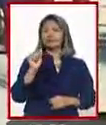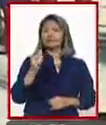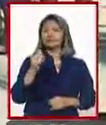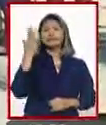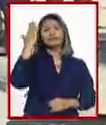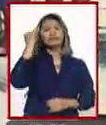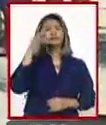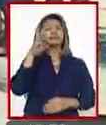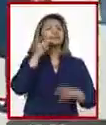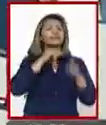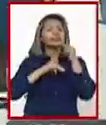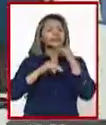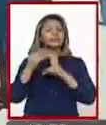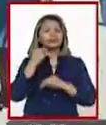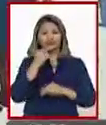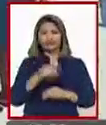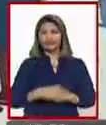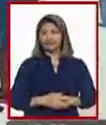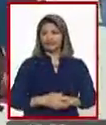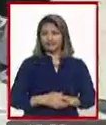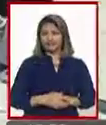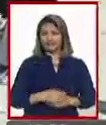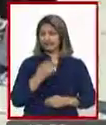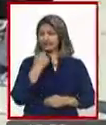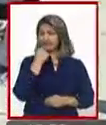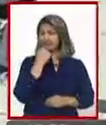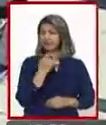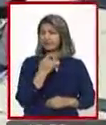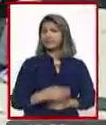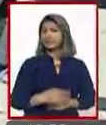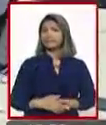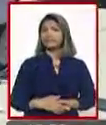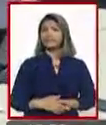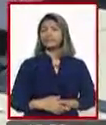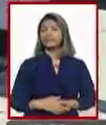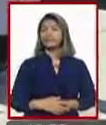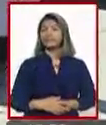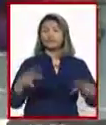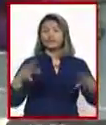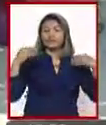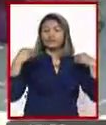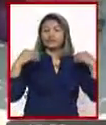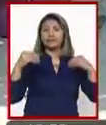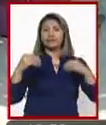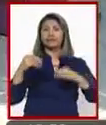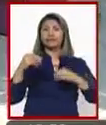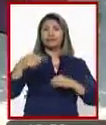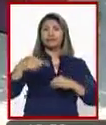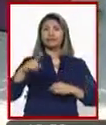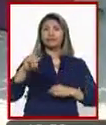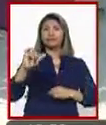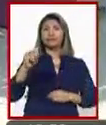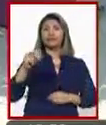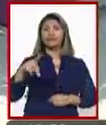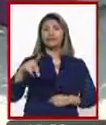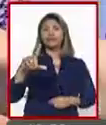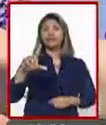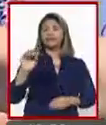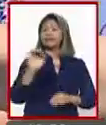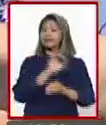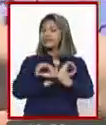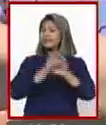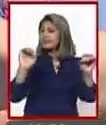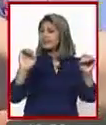nos ha mentido? Nos ha mentido diciendo que nos los ha hecho un mercado en Huapilo. En Huapilo no hay